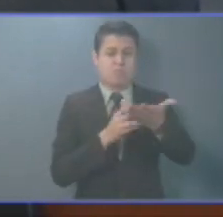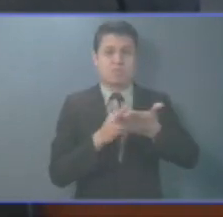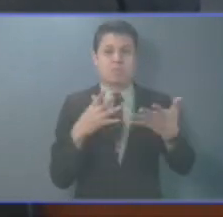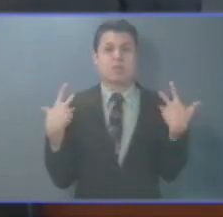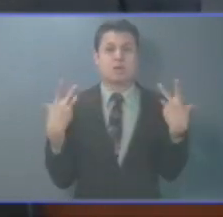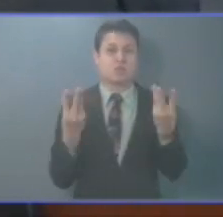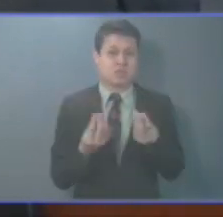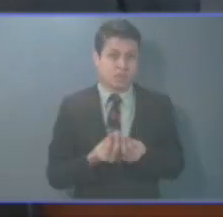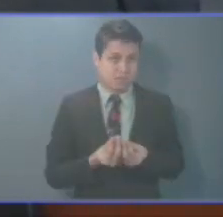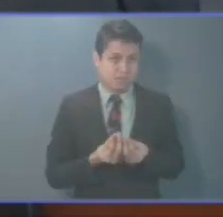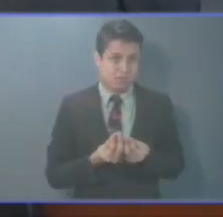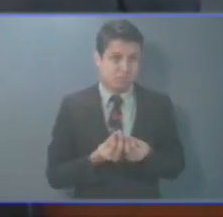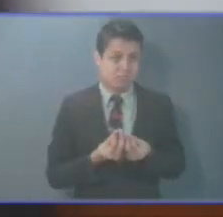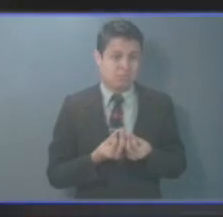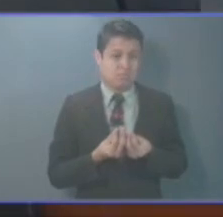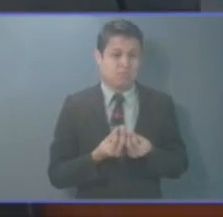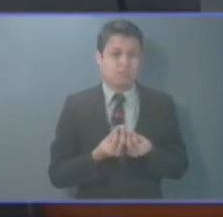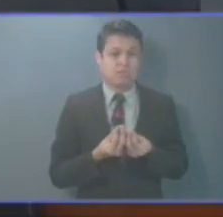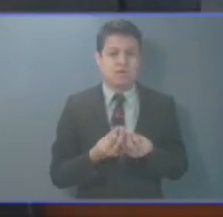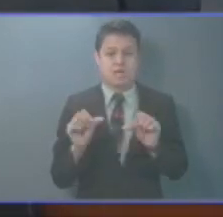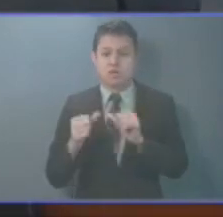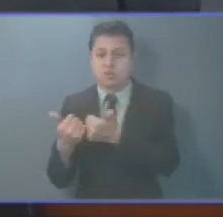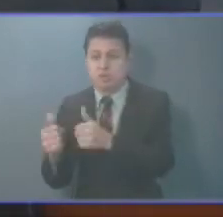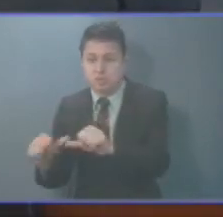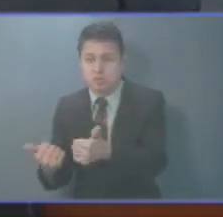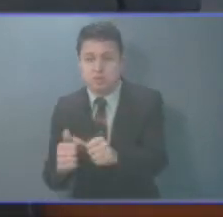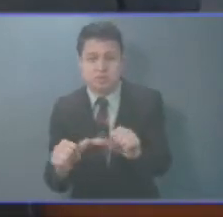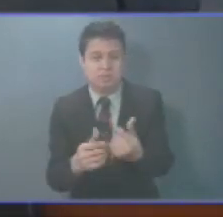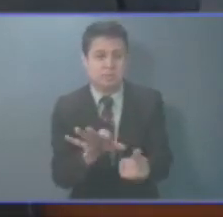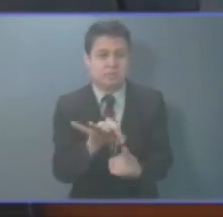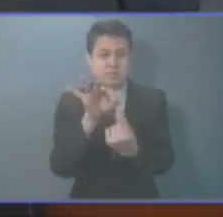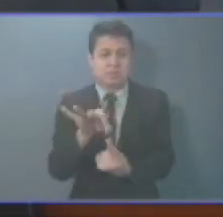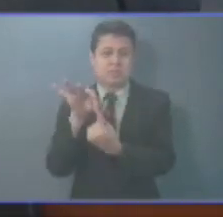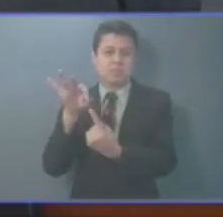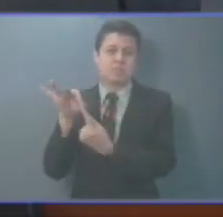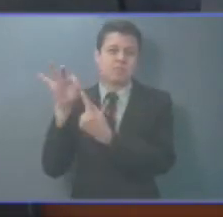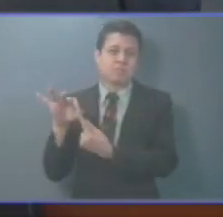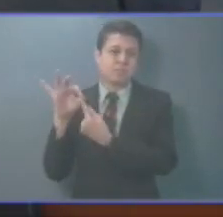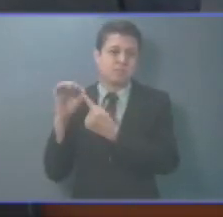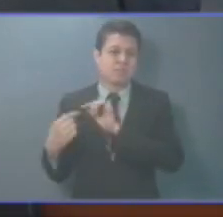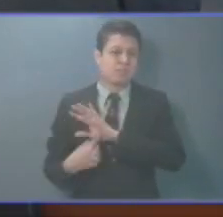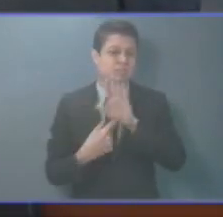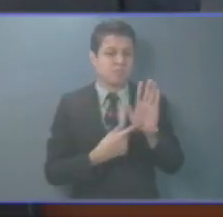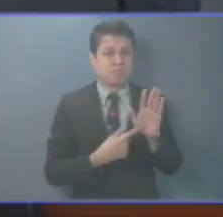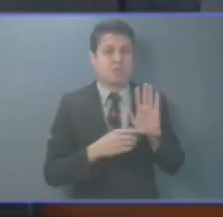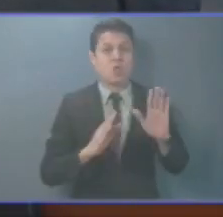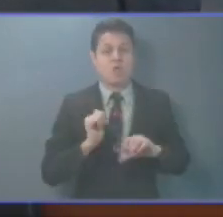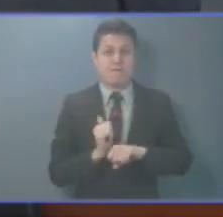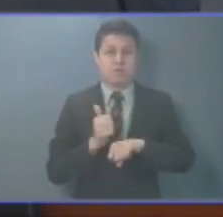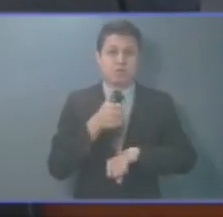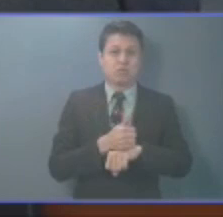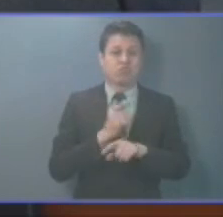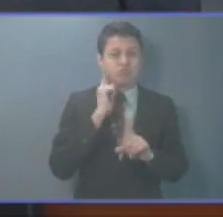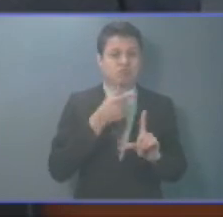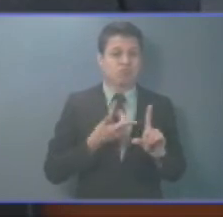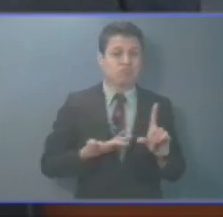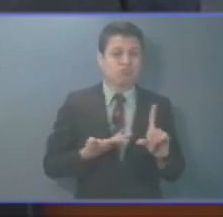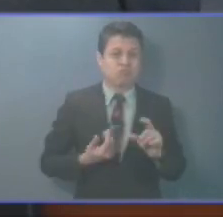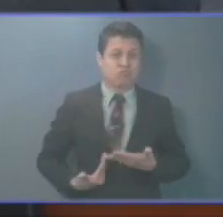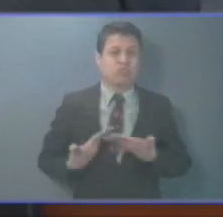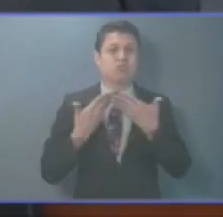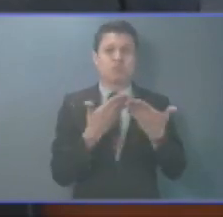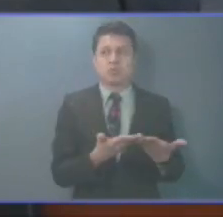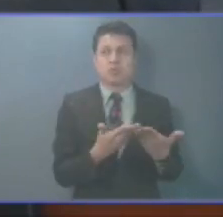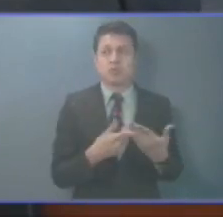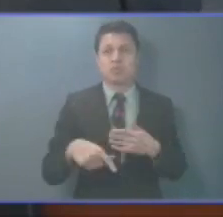sociedad civil organizadas en asociaciones o fundaciones cuyo propósito principal